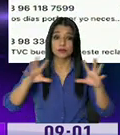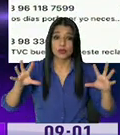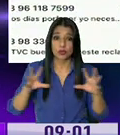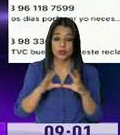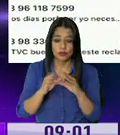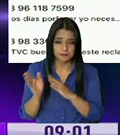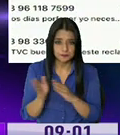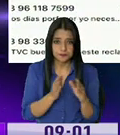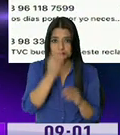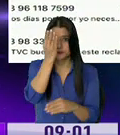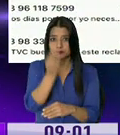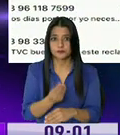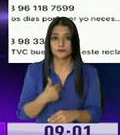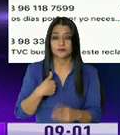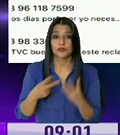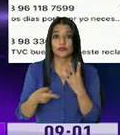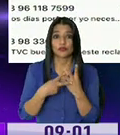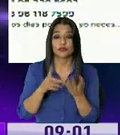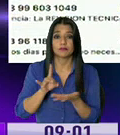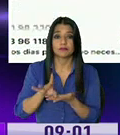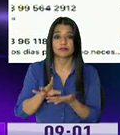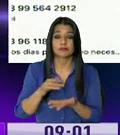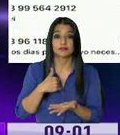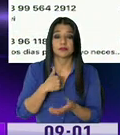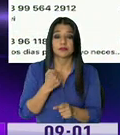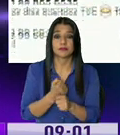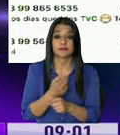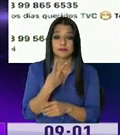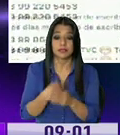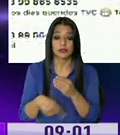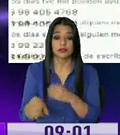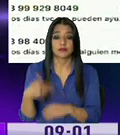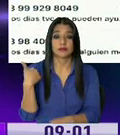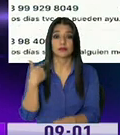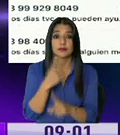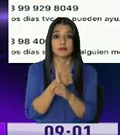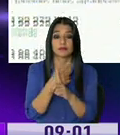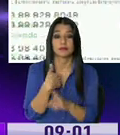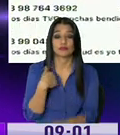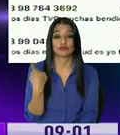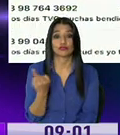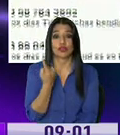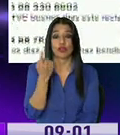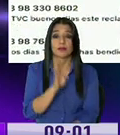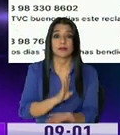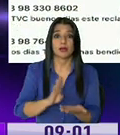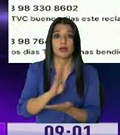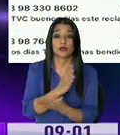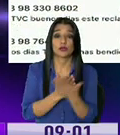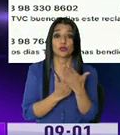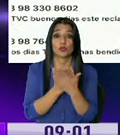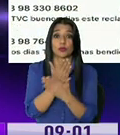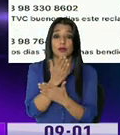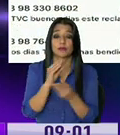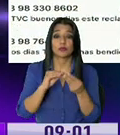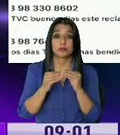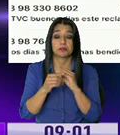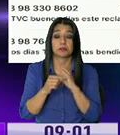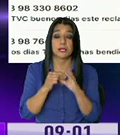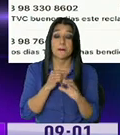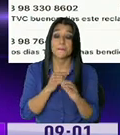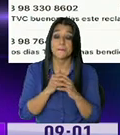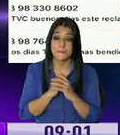Buen día, soy viuda y me despidieron. Vivo con mi hijo con discapacidad sola. Barrio Nuevo, deja su número.